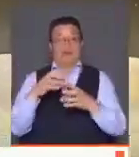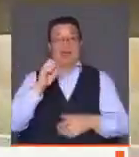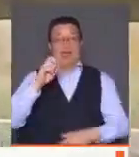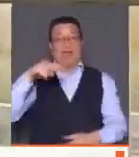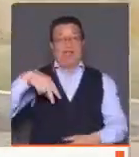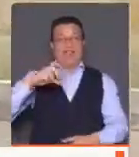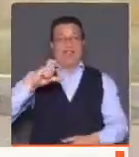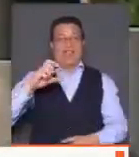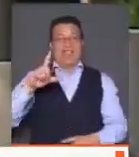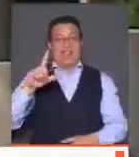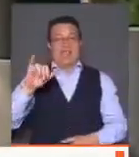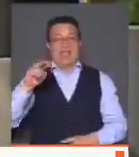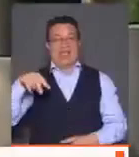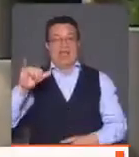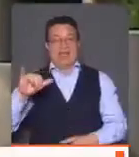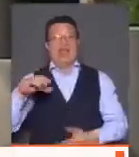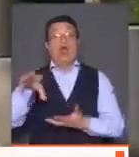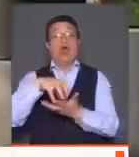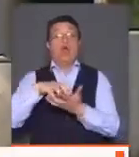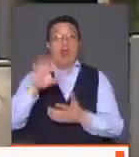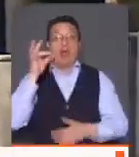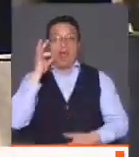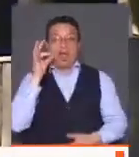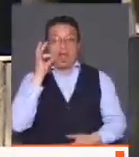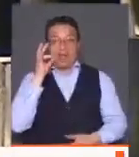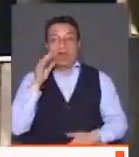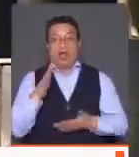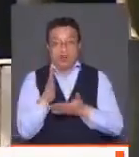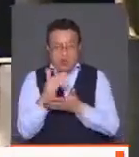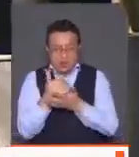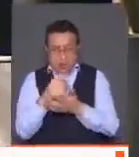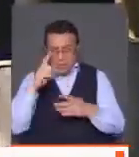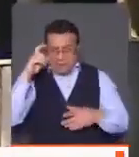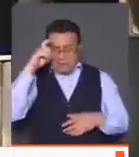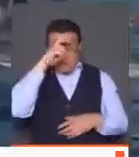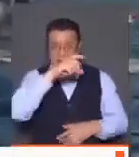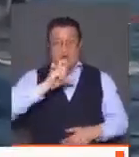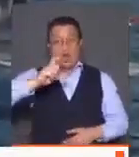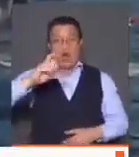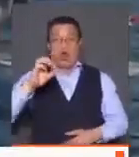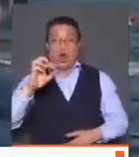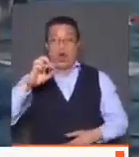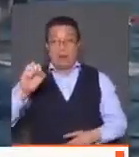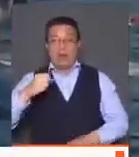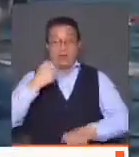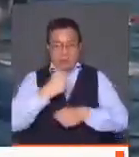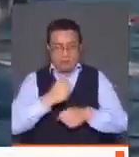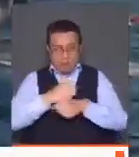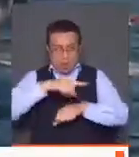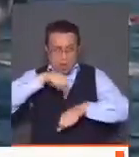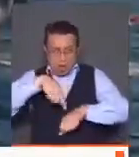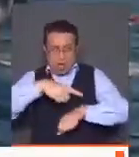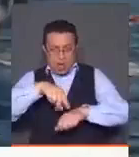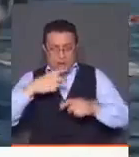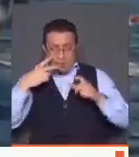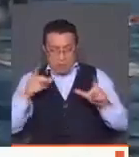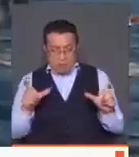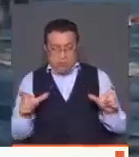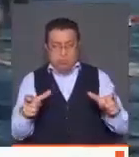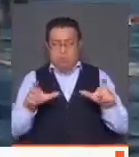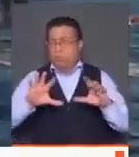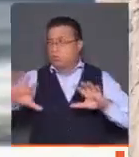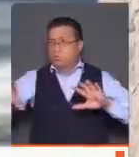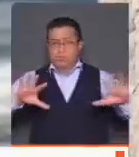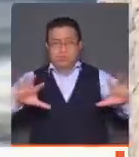la comuna de las Condes requerido de un complejo operativo antibombas por parte del golpe horas de trabajo Solamente para poder asegurar el lugar y